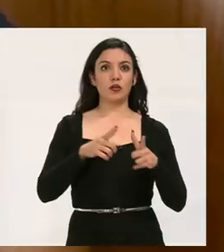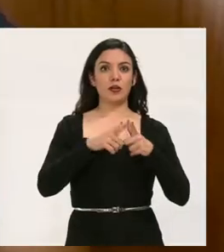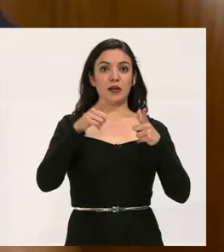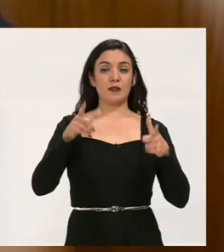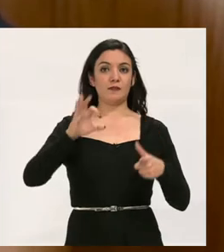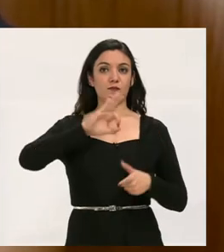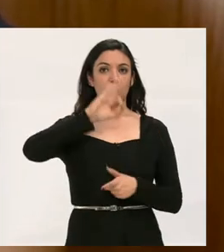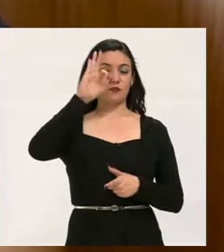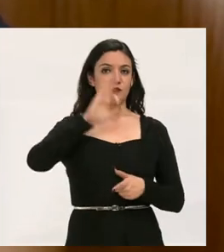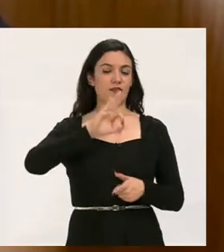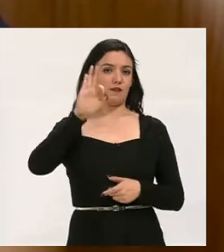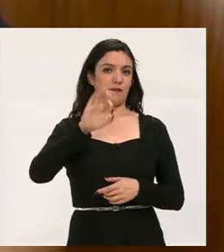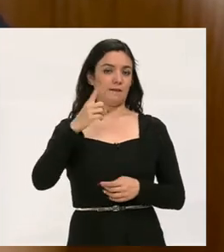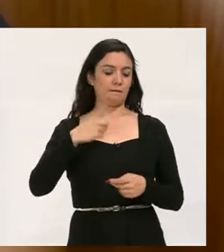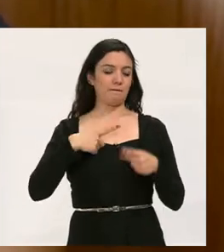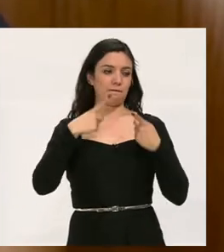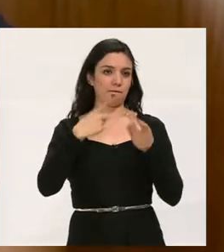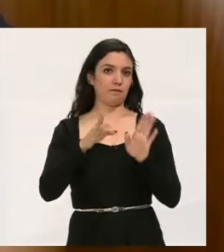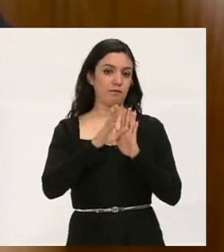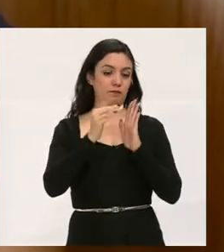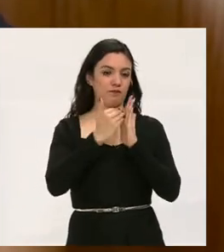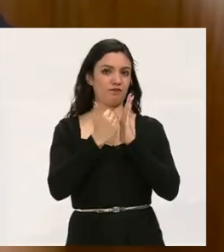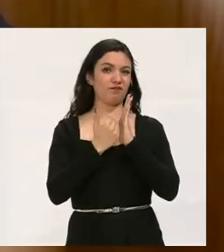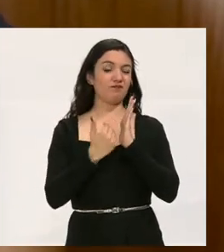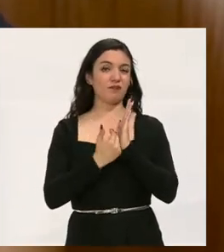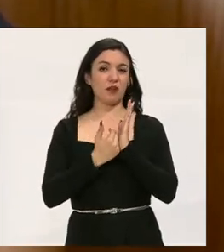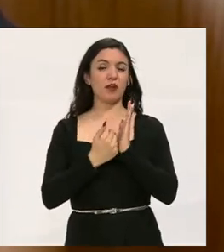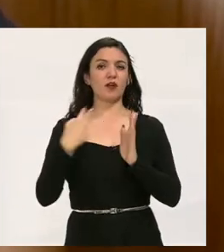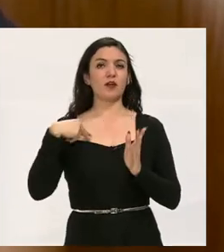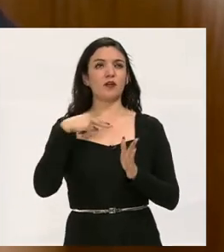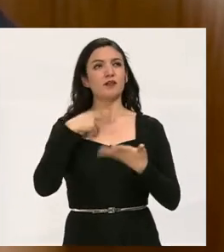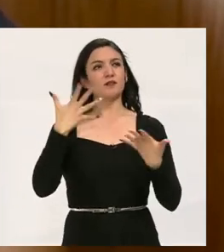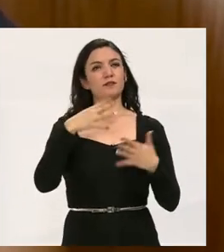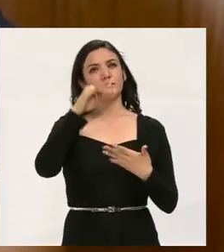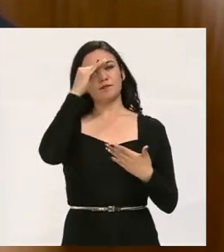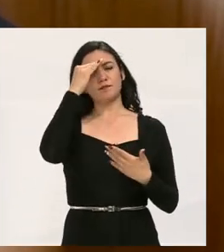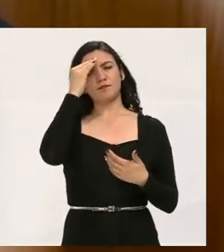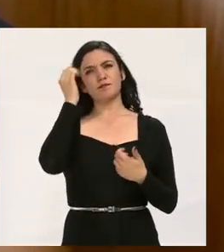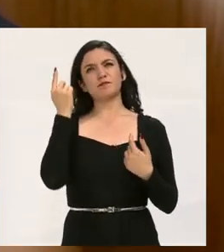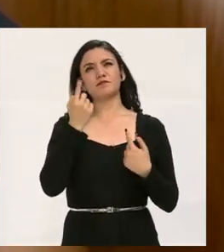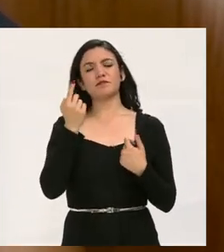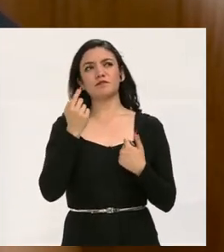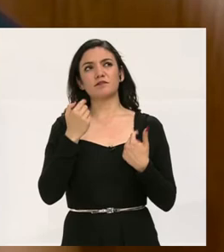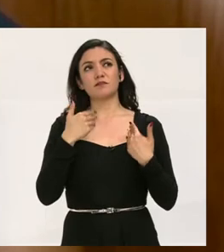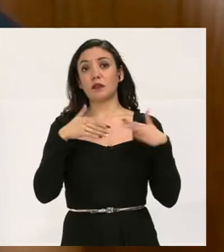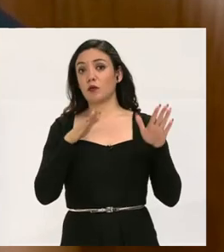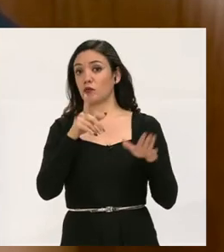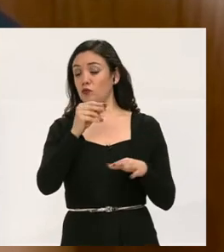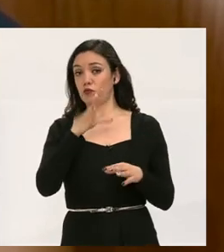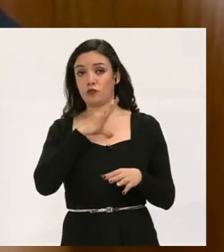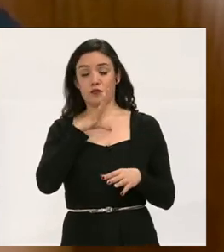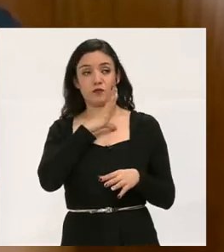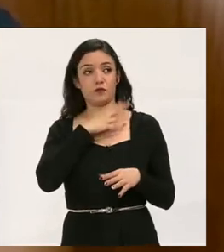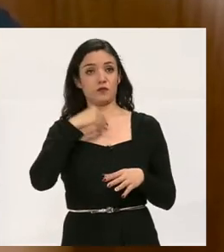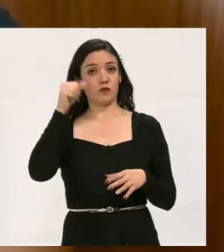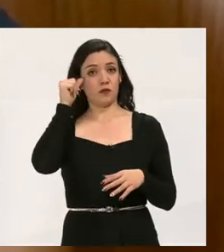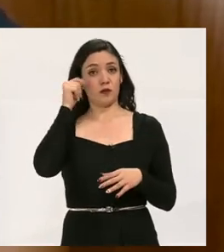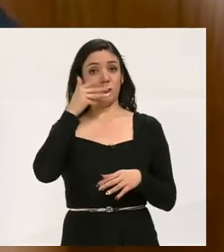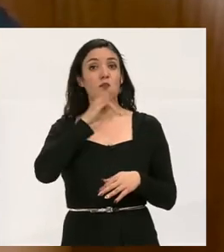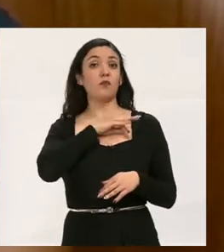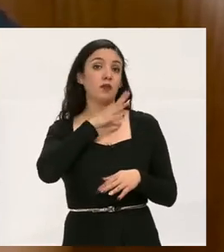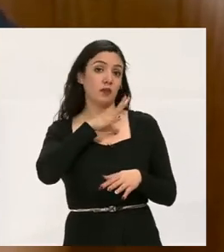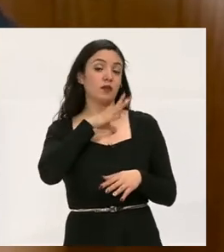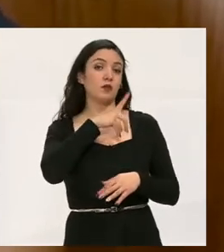los grandes porcentajes que dan las estadísticas nos hacen pensar que aunque tú no tuvieras un hijo con autismo